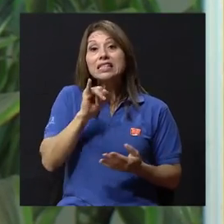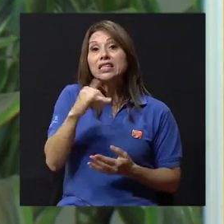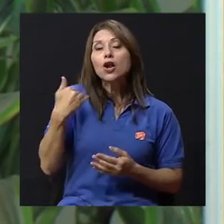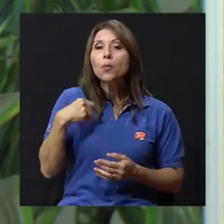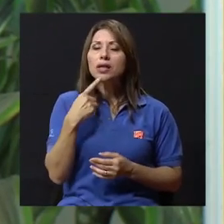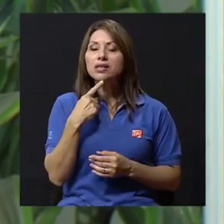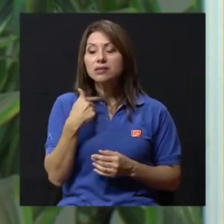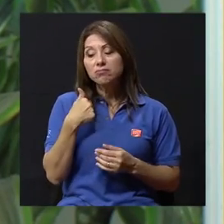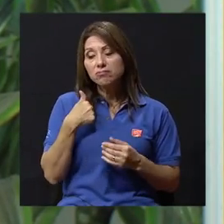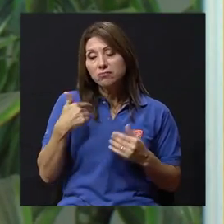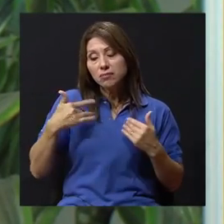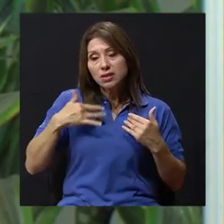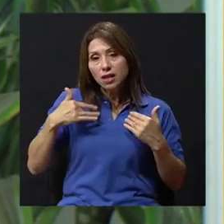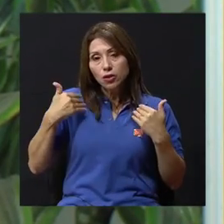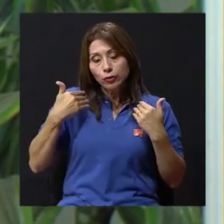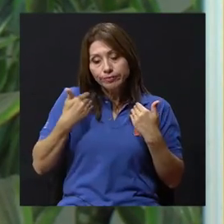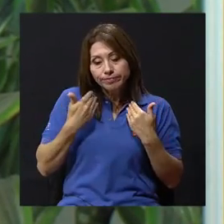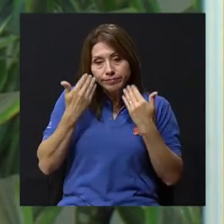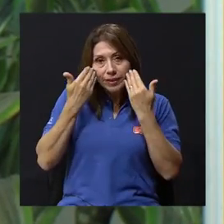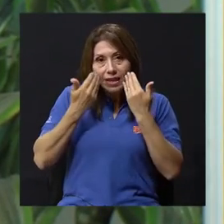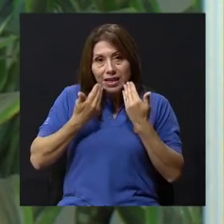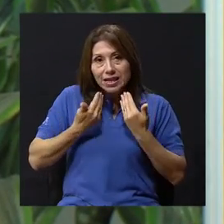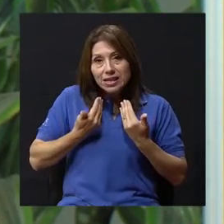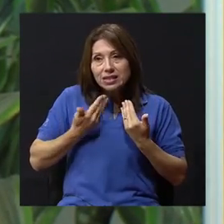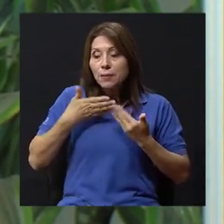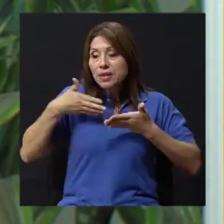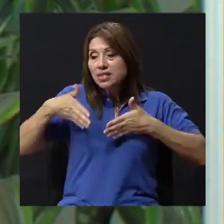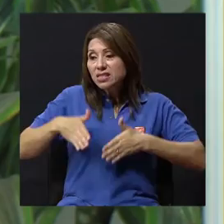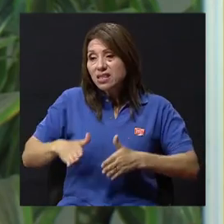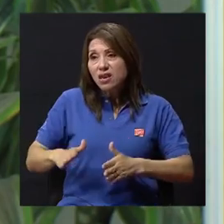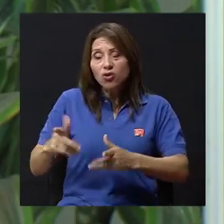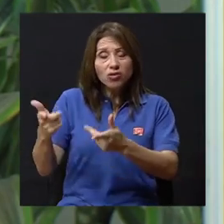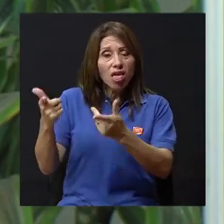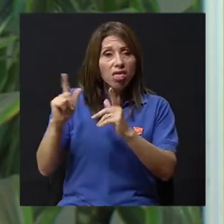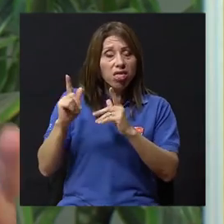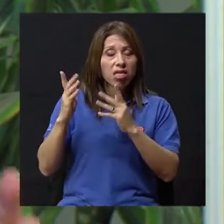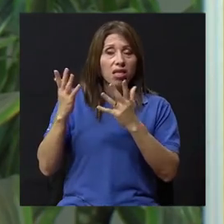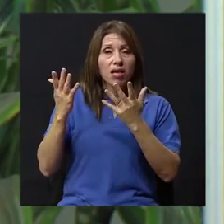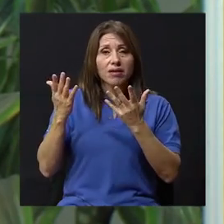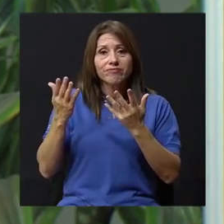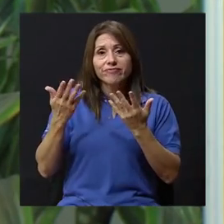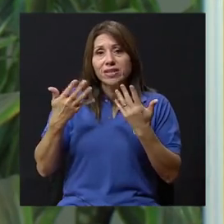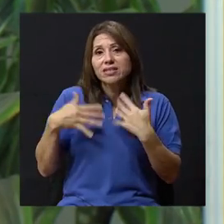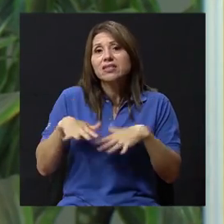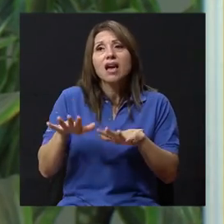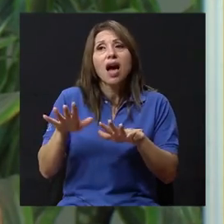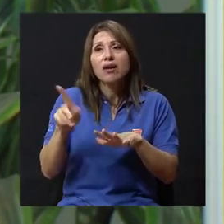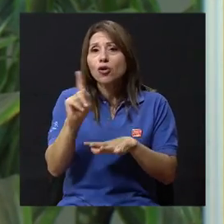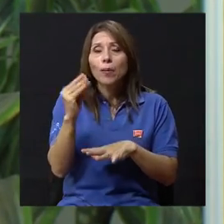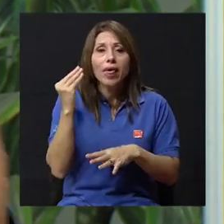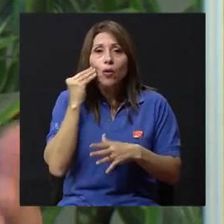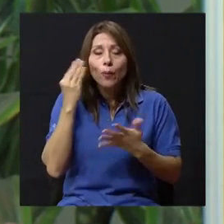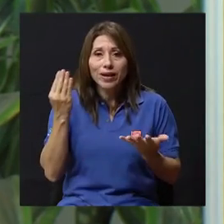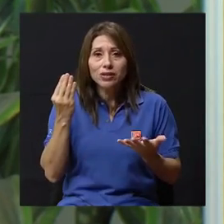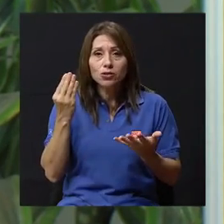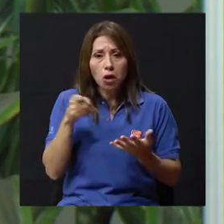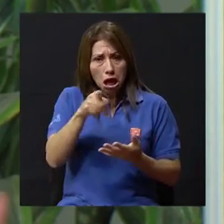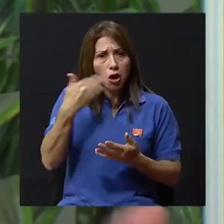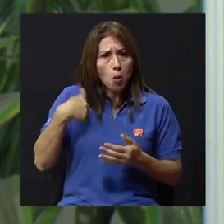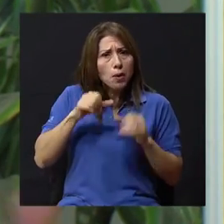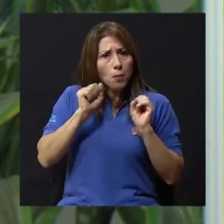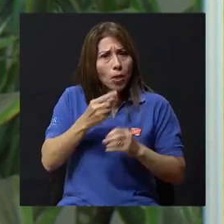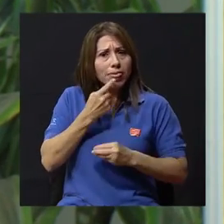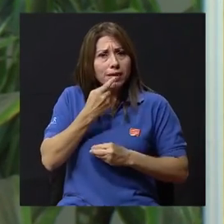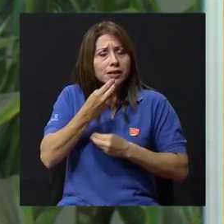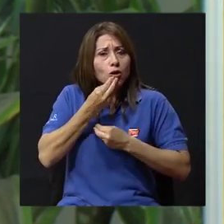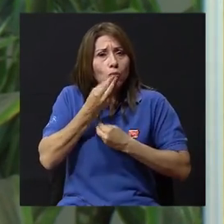qué triste me siento, que mis hijos grandes ya no me hacen caso porque tienen su mundo y ya ni siquiera me dan un beso, que lo